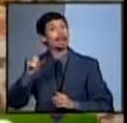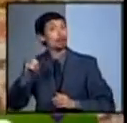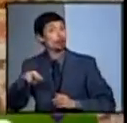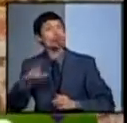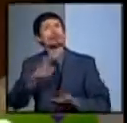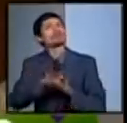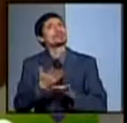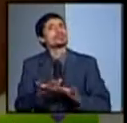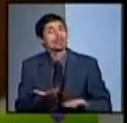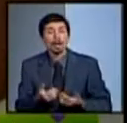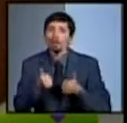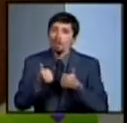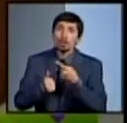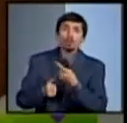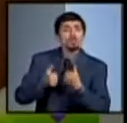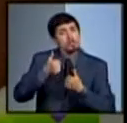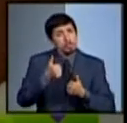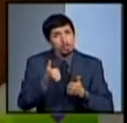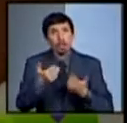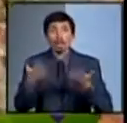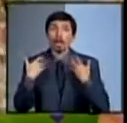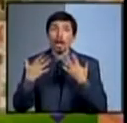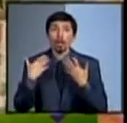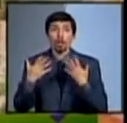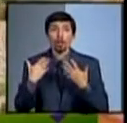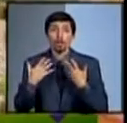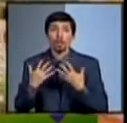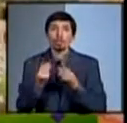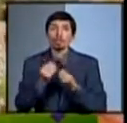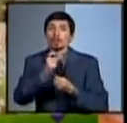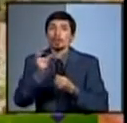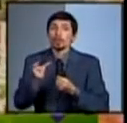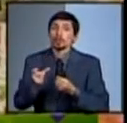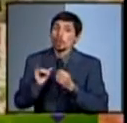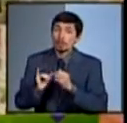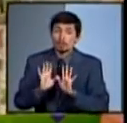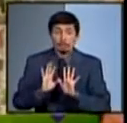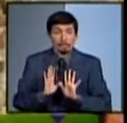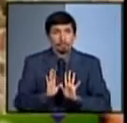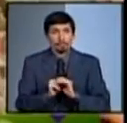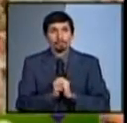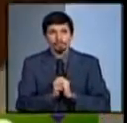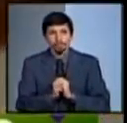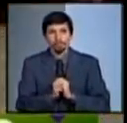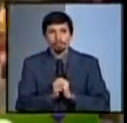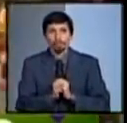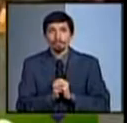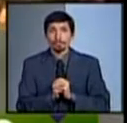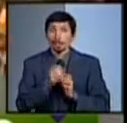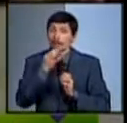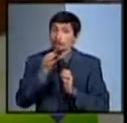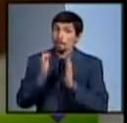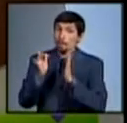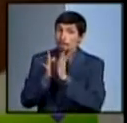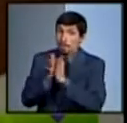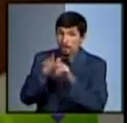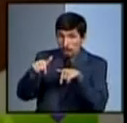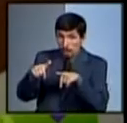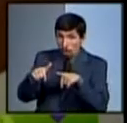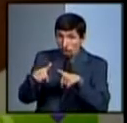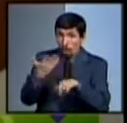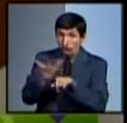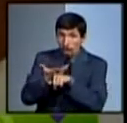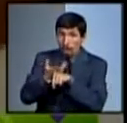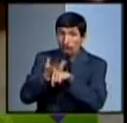¿Qué tal? ¿Cómo estás? Bien, ¿y tú? Bien, qué calor, qué cantidad de gente en esta época. Sí, es que la fecha hace